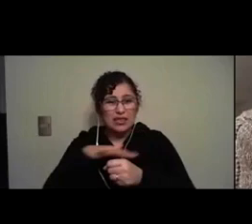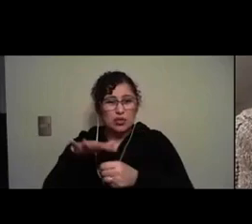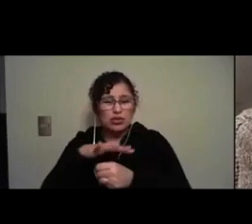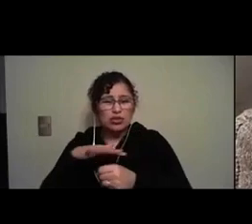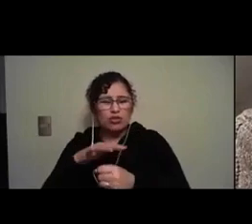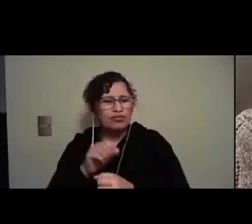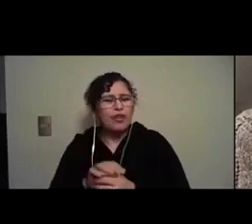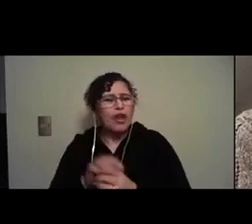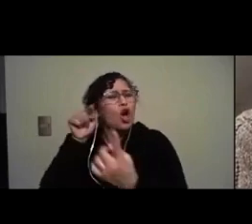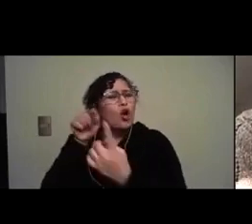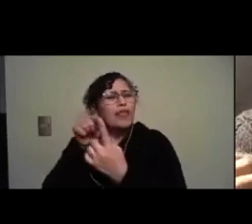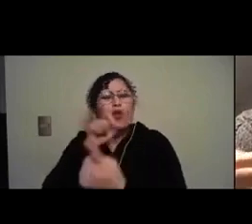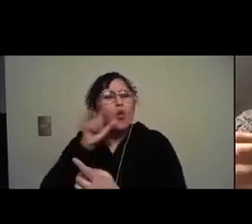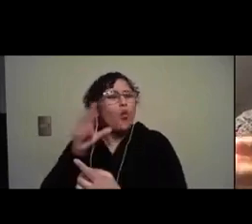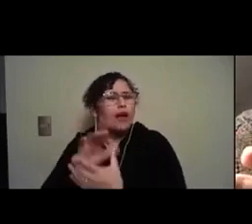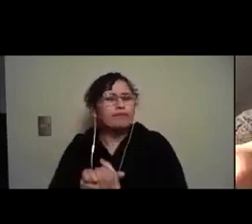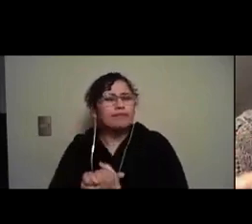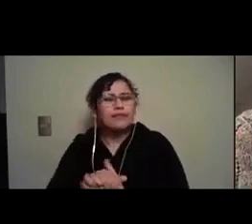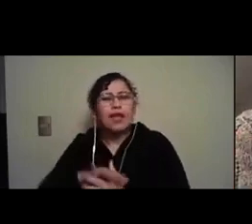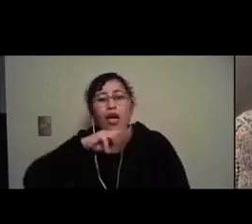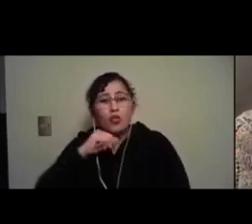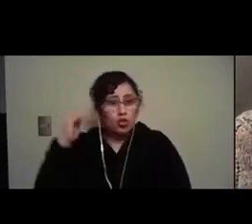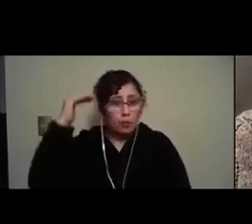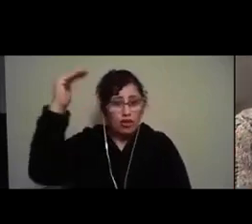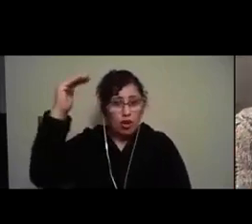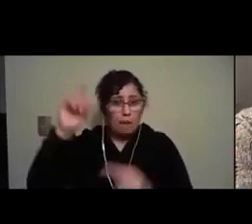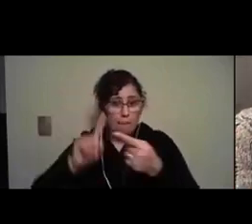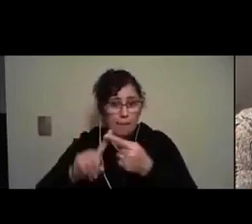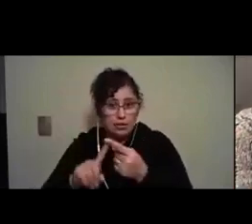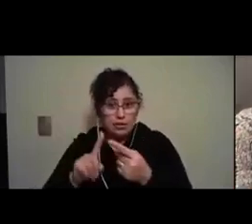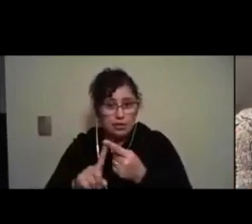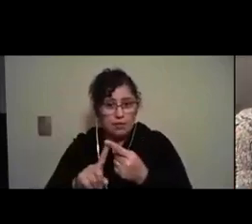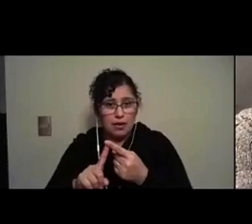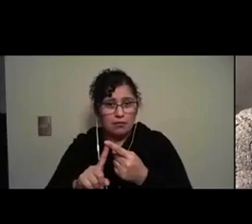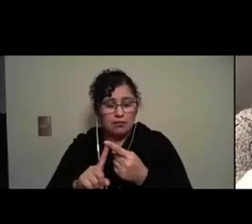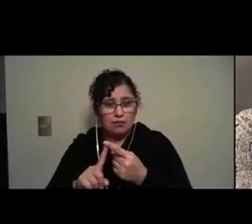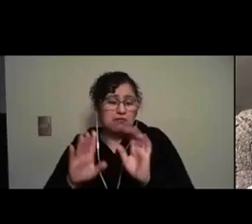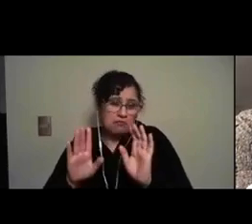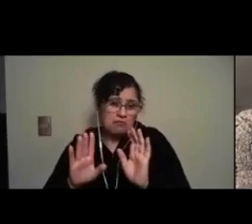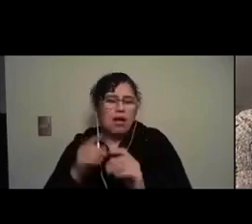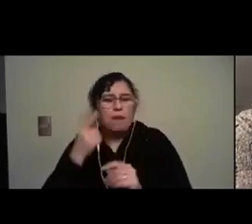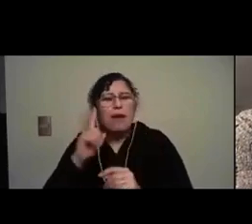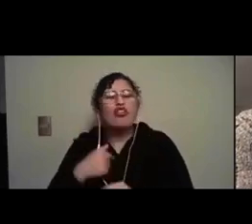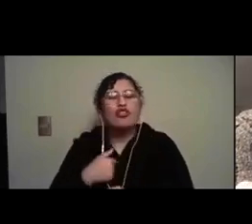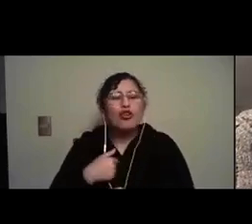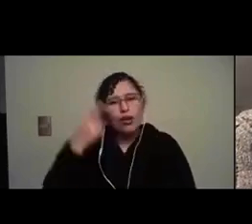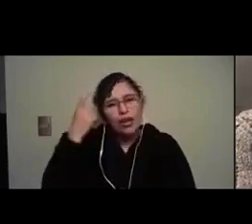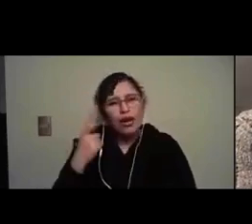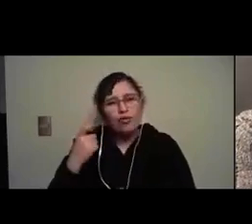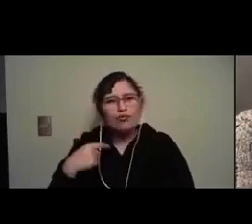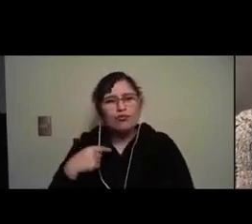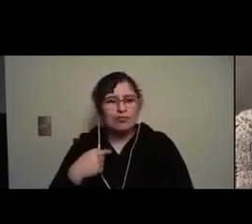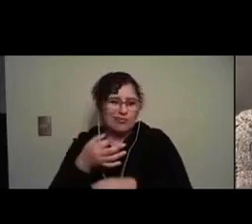por ejemplo, es que el adulto mayor participe, ¿ya? Pero lo que yo te podría recomendar en ese caso es